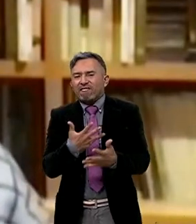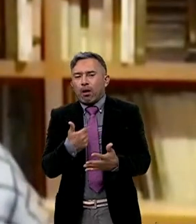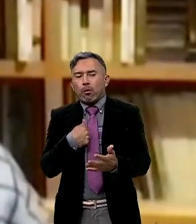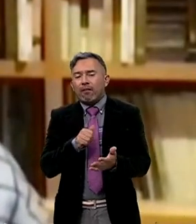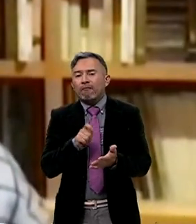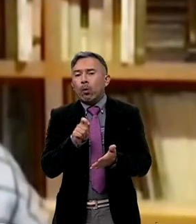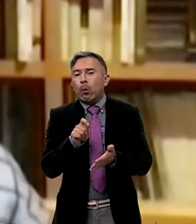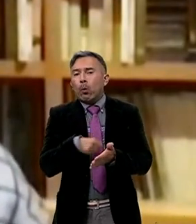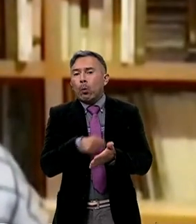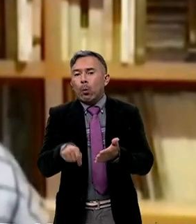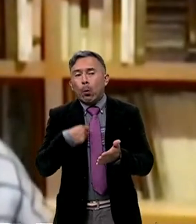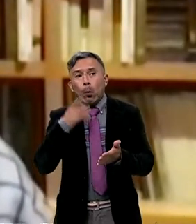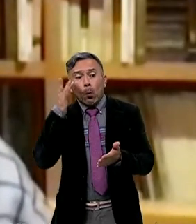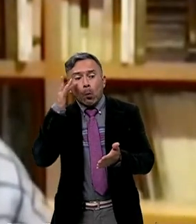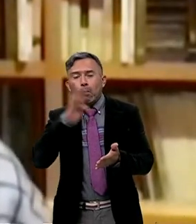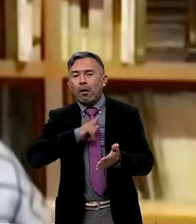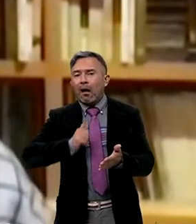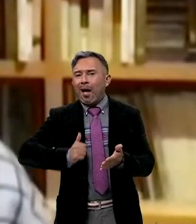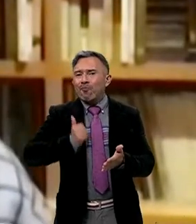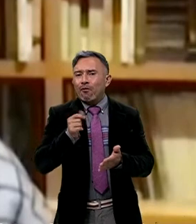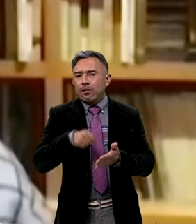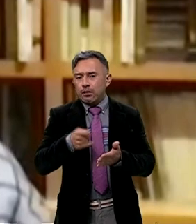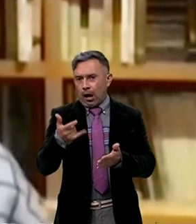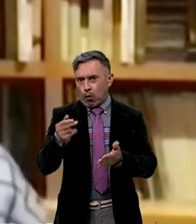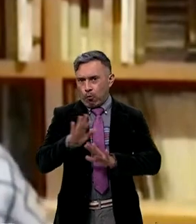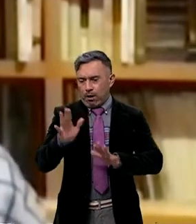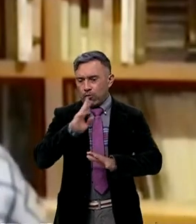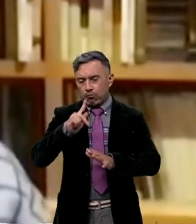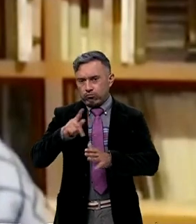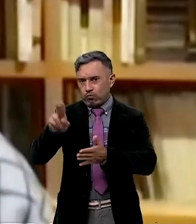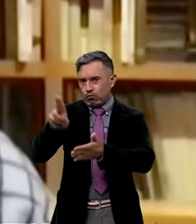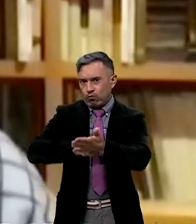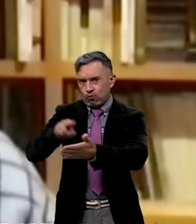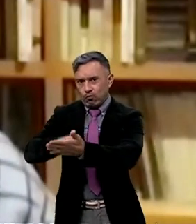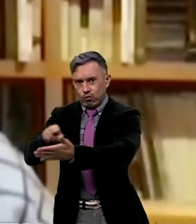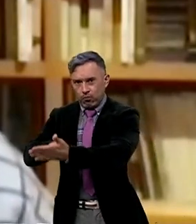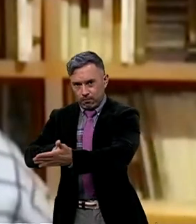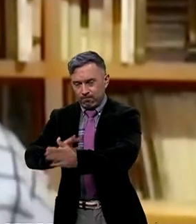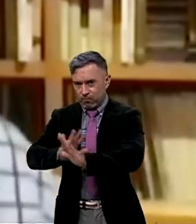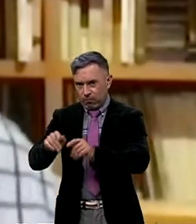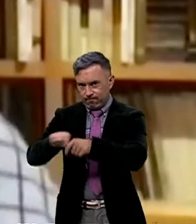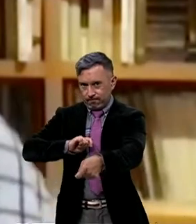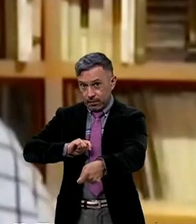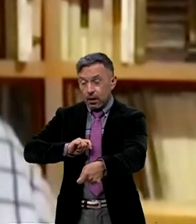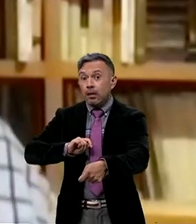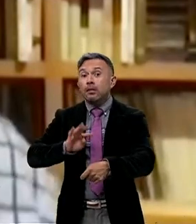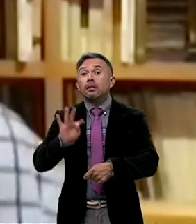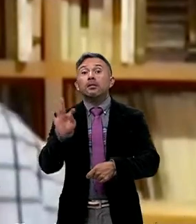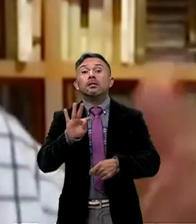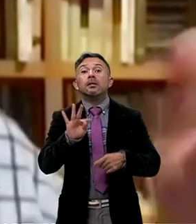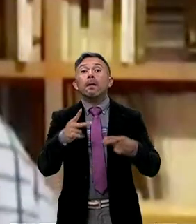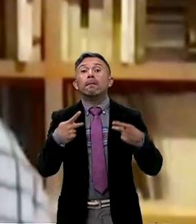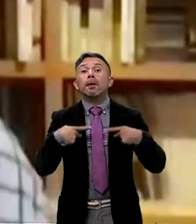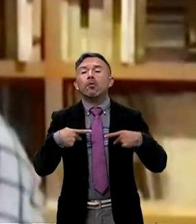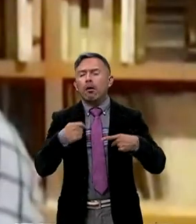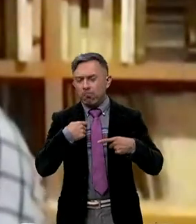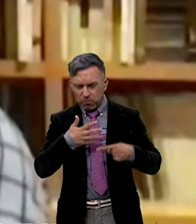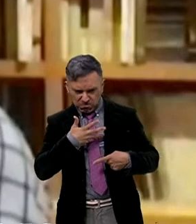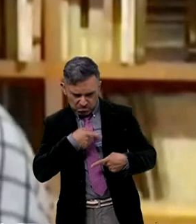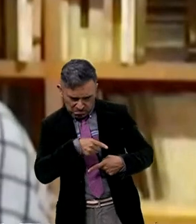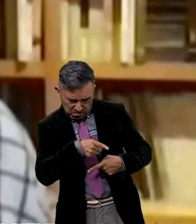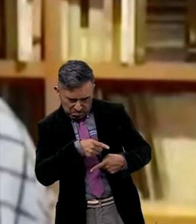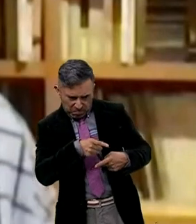documentación sobrante y si la gente quiso adelantar el trabajo si veían que iba a sobrar